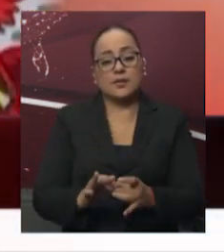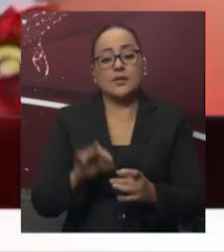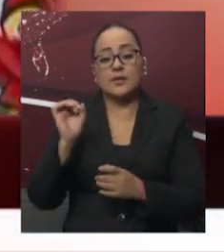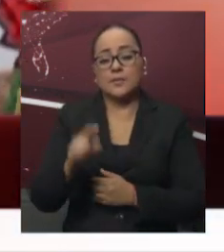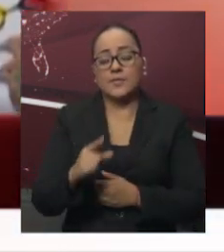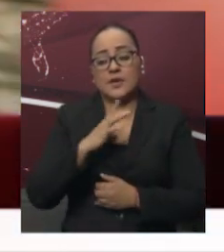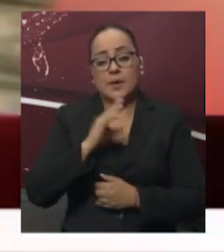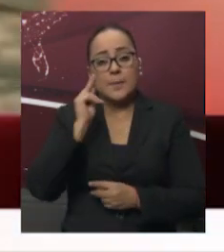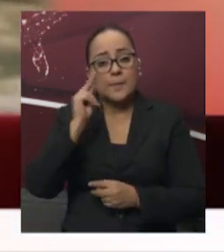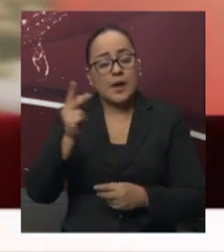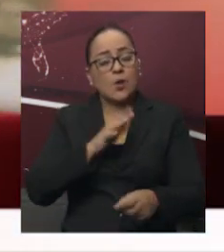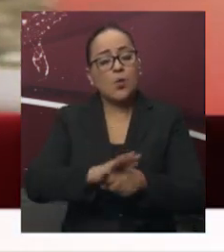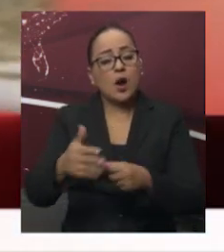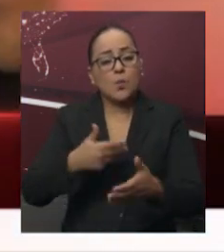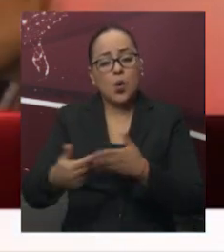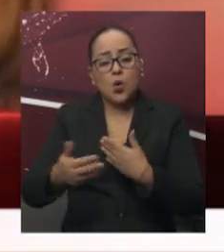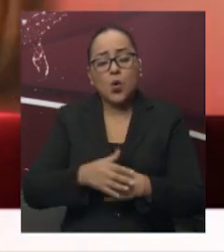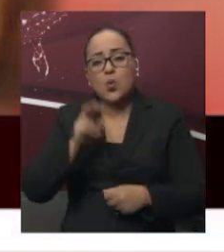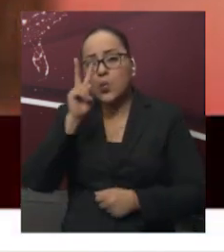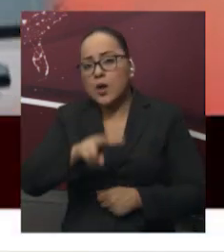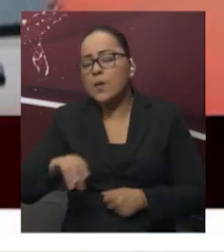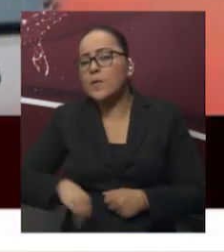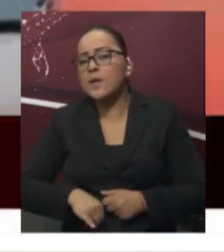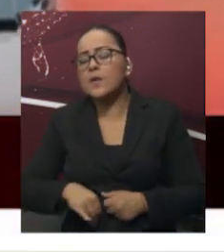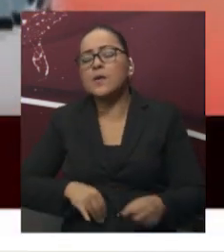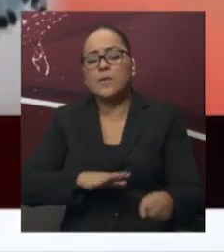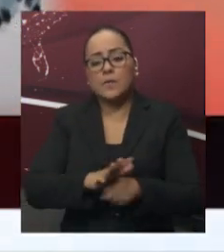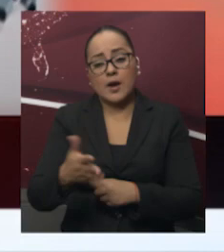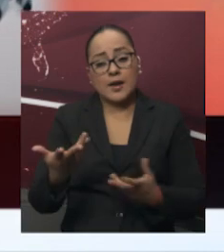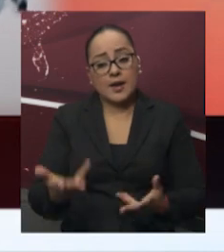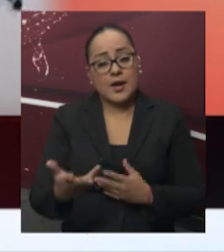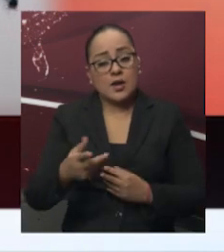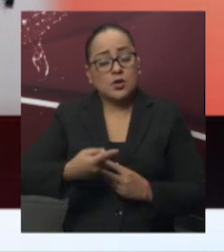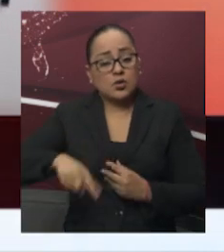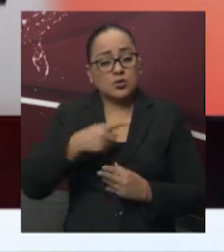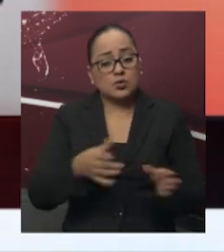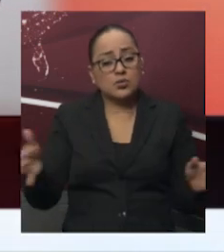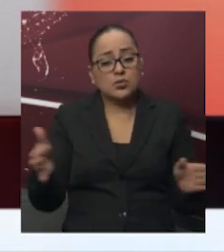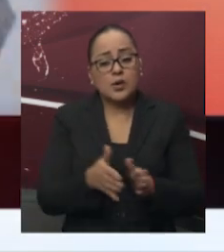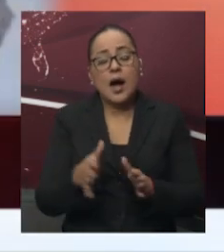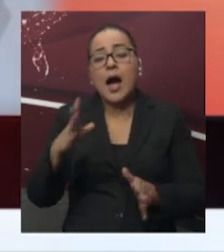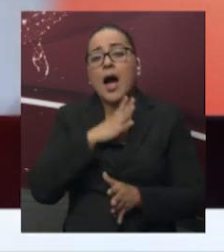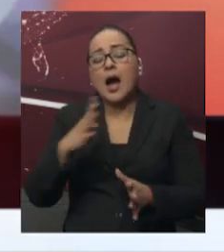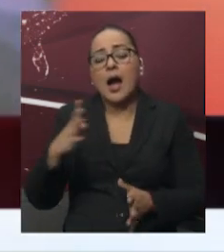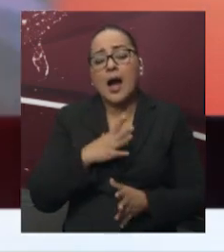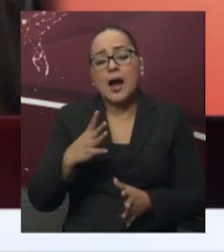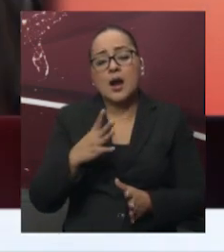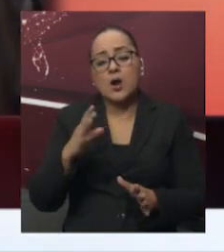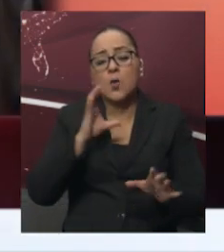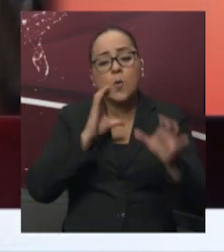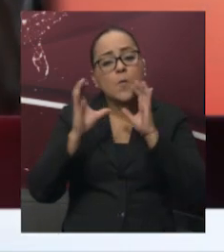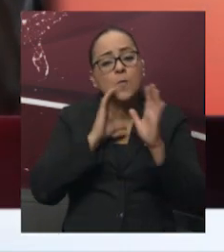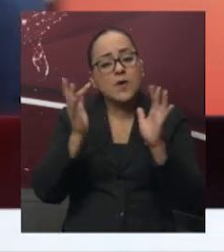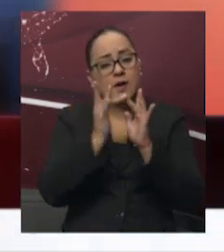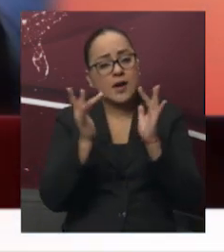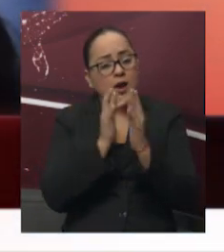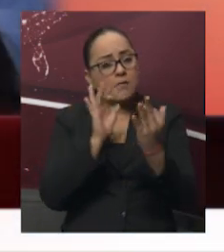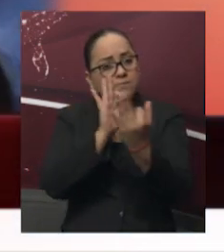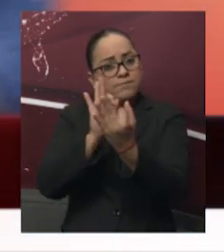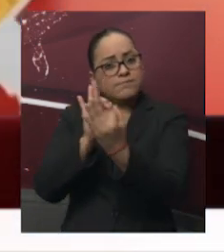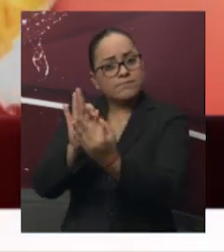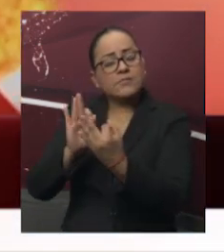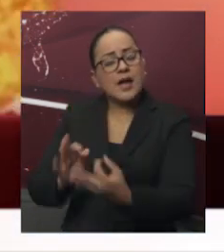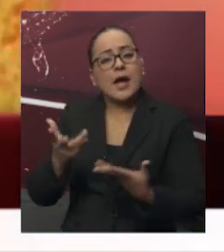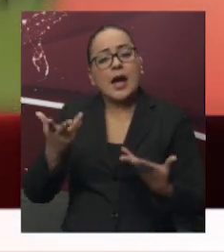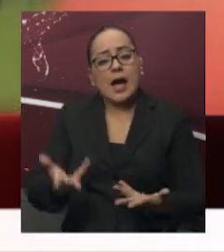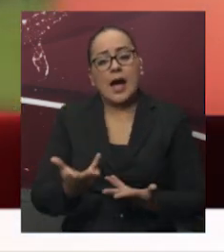cosas novedosas para mantenerse interesadas, que cada vez los periodos de comunicación face to face, cara a